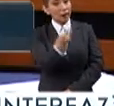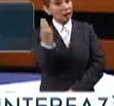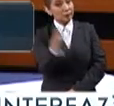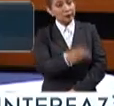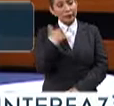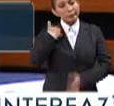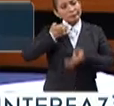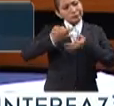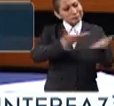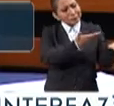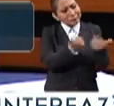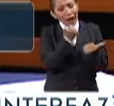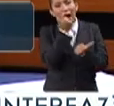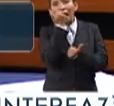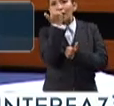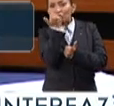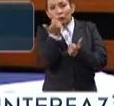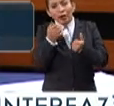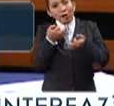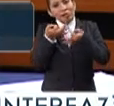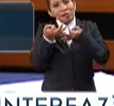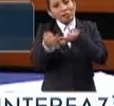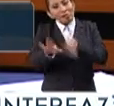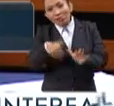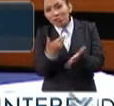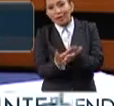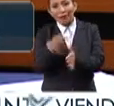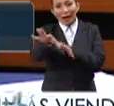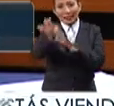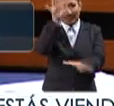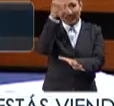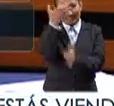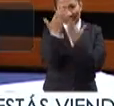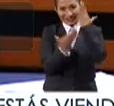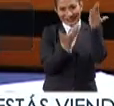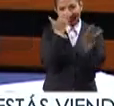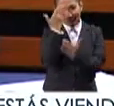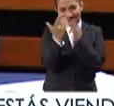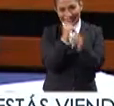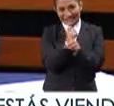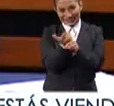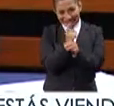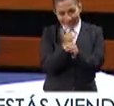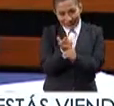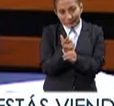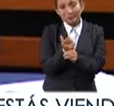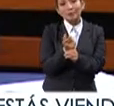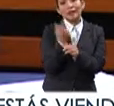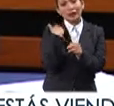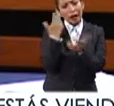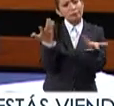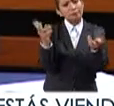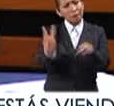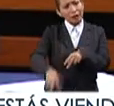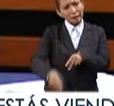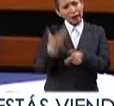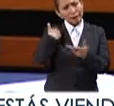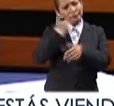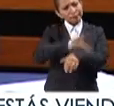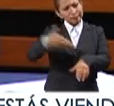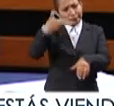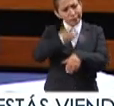enamorar a nuestros estudiantes para qué vírgenes a este tipo de programas que van a realmente a